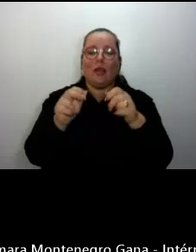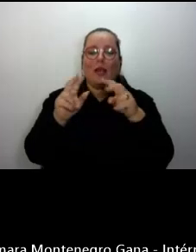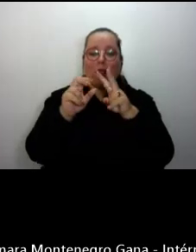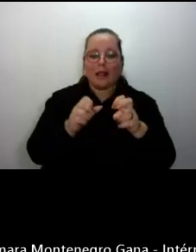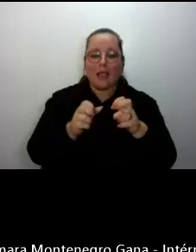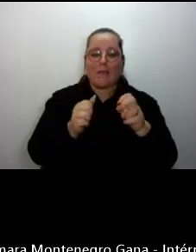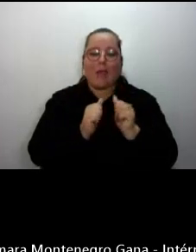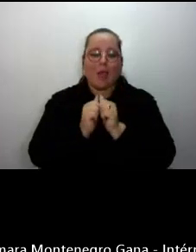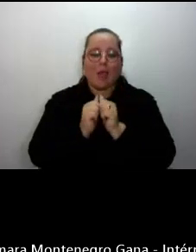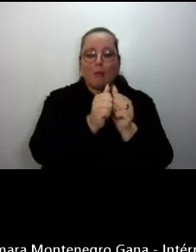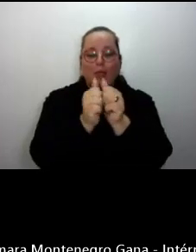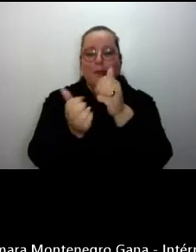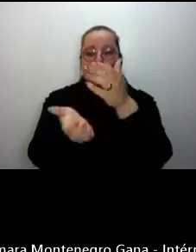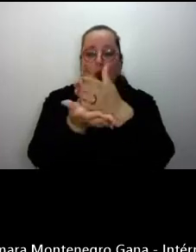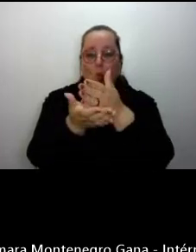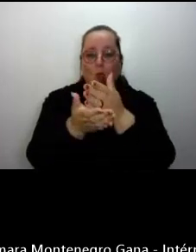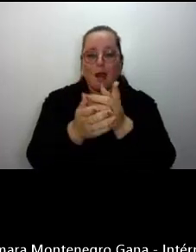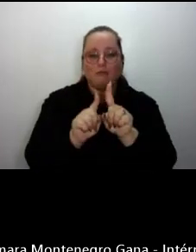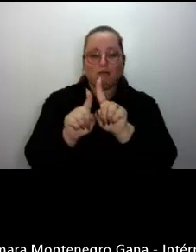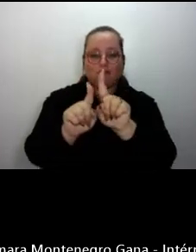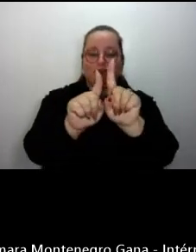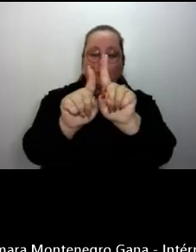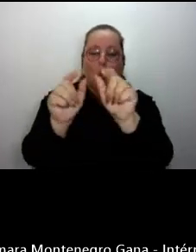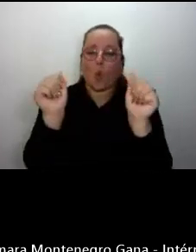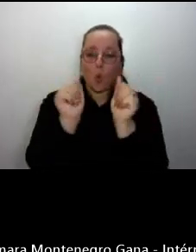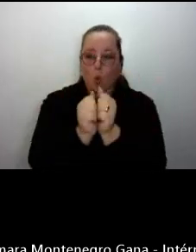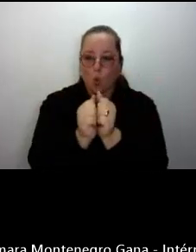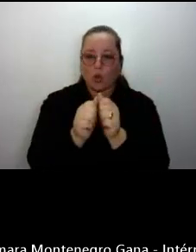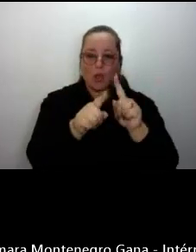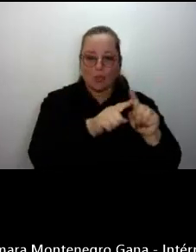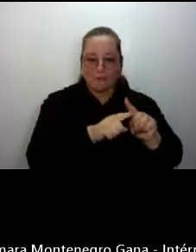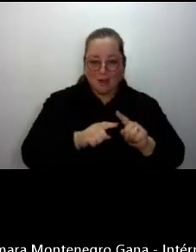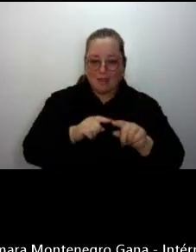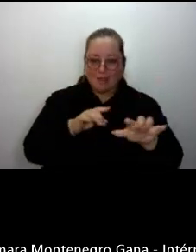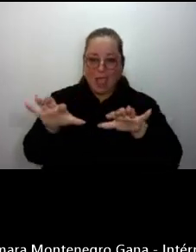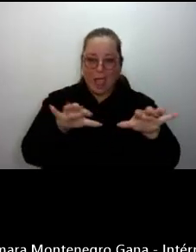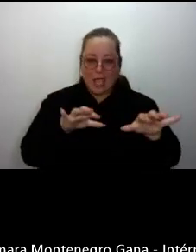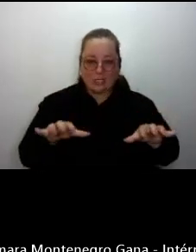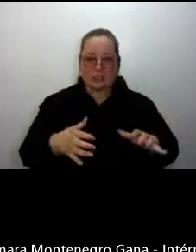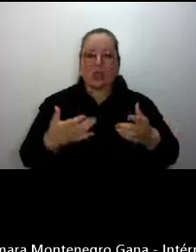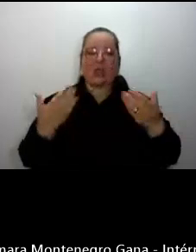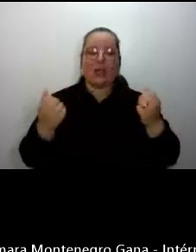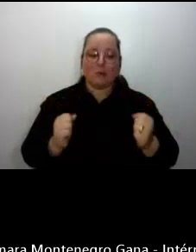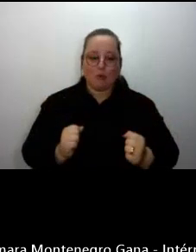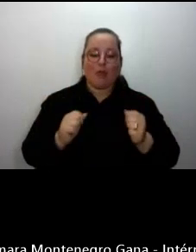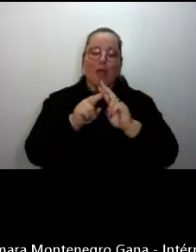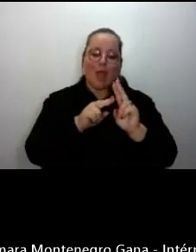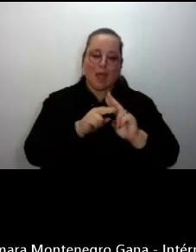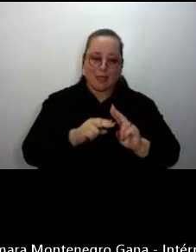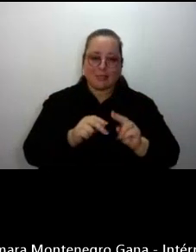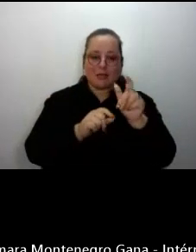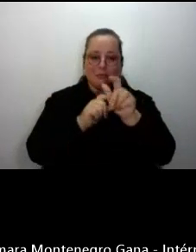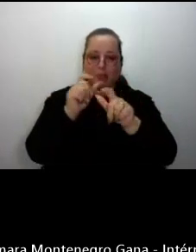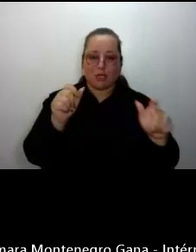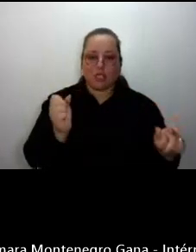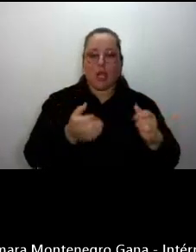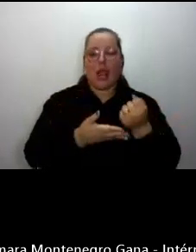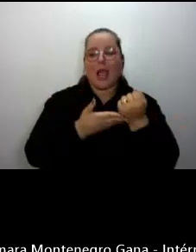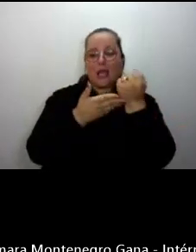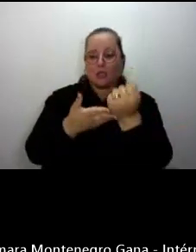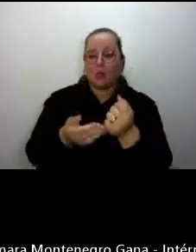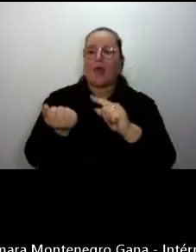movilidad dentro del establecimiento, ¿cierto? Un acompañamiento en distintas acciones que pueden ser realizadas por los asistentes técnicos